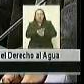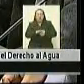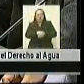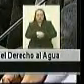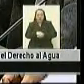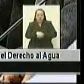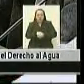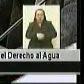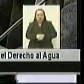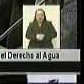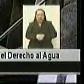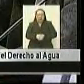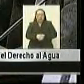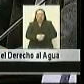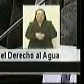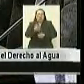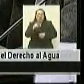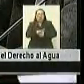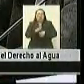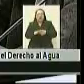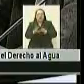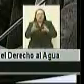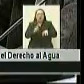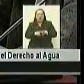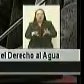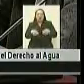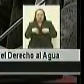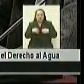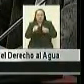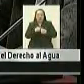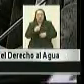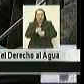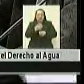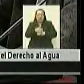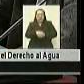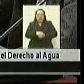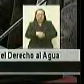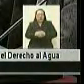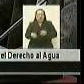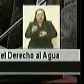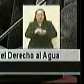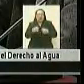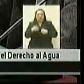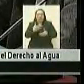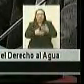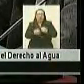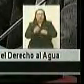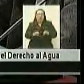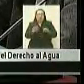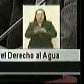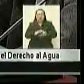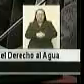suficiente. El agua suficiente, salubre, aceptable, físicamente accesible y asequible implica contar con servicios de